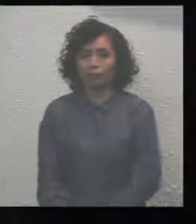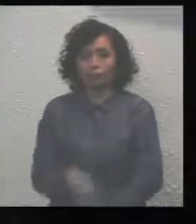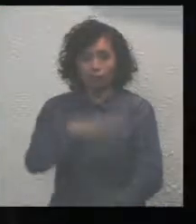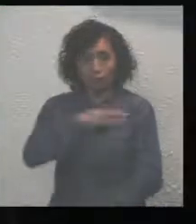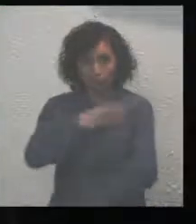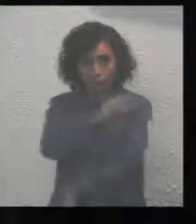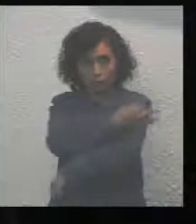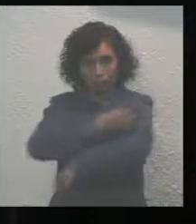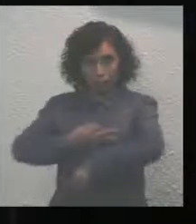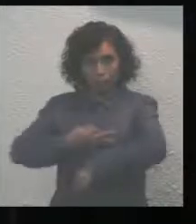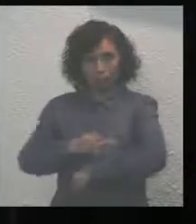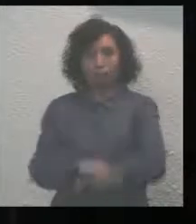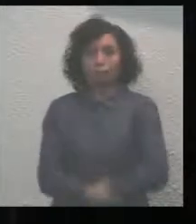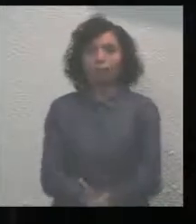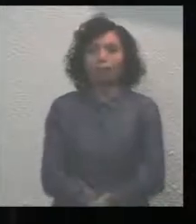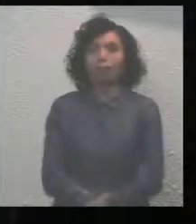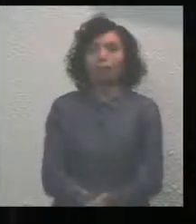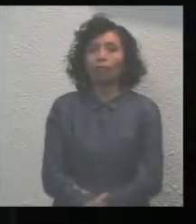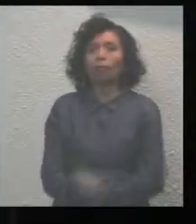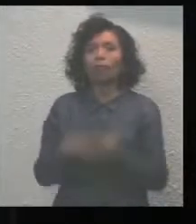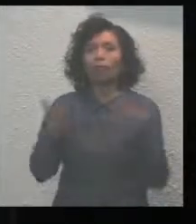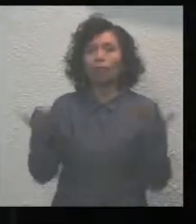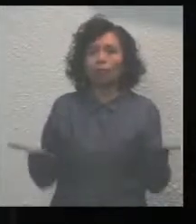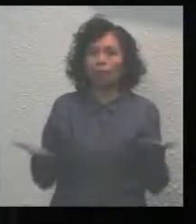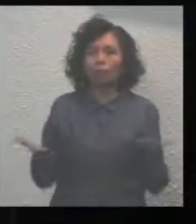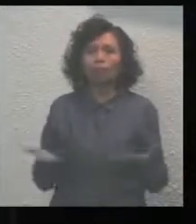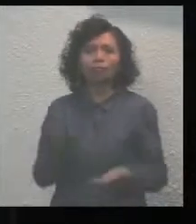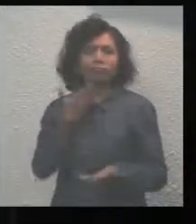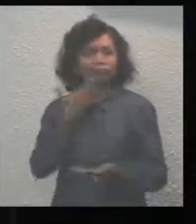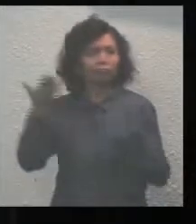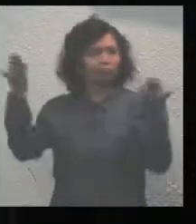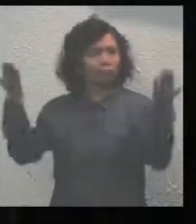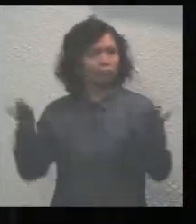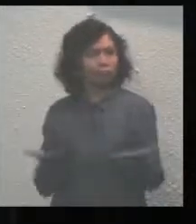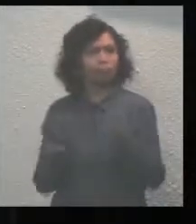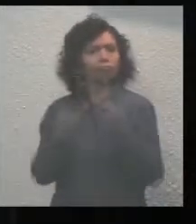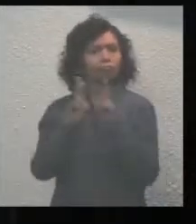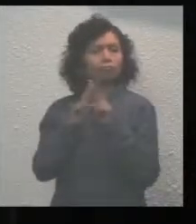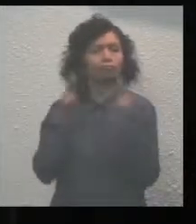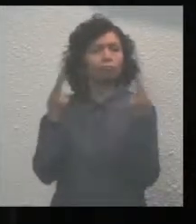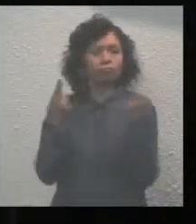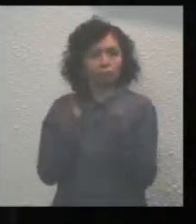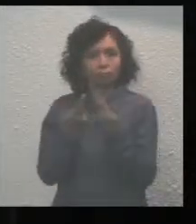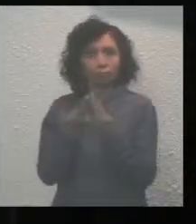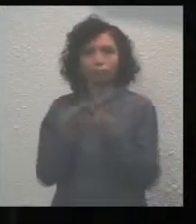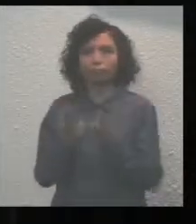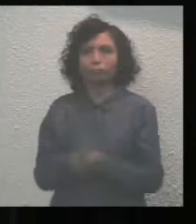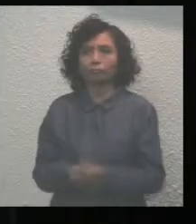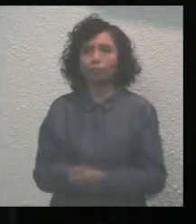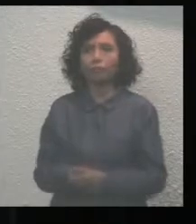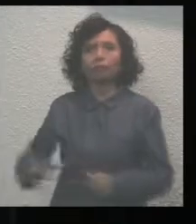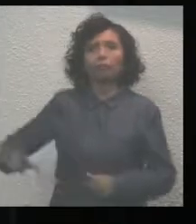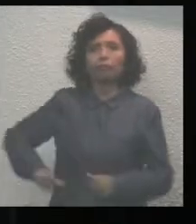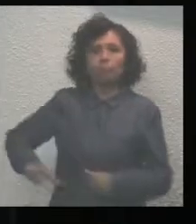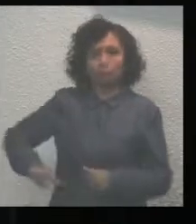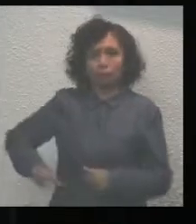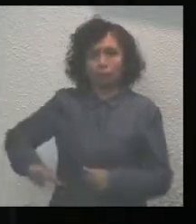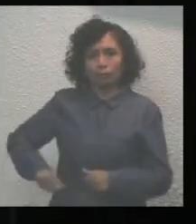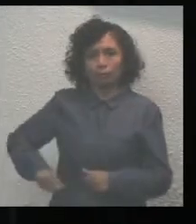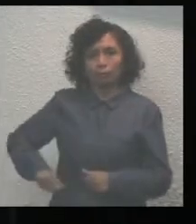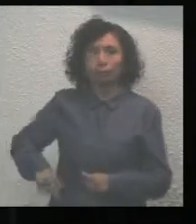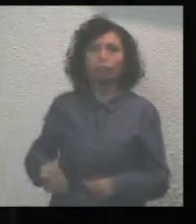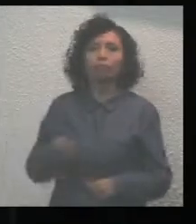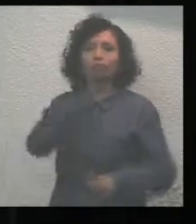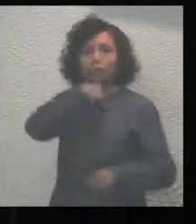Buenas tardes. Le doy una cordial bienvenida a este recinto legislativo al gobernador constitucional de